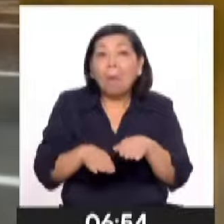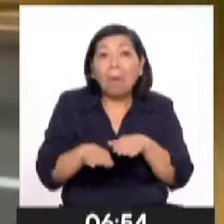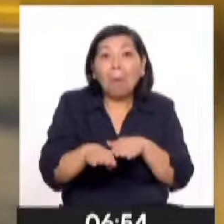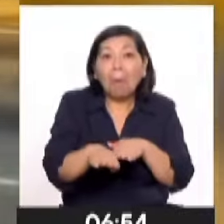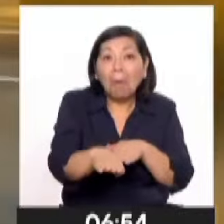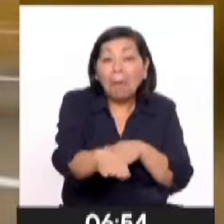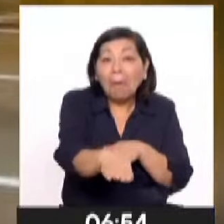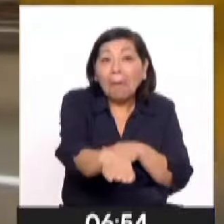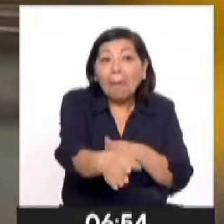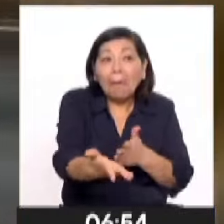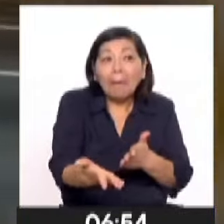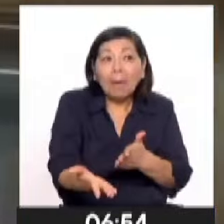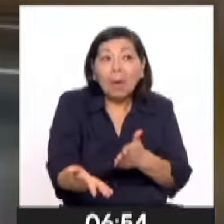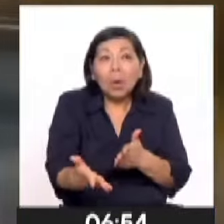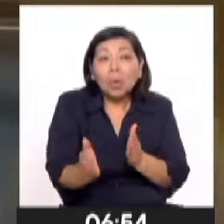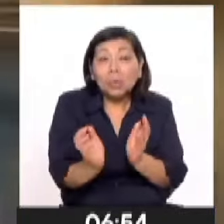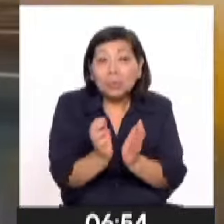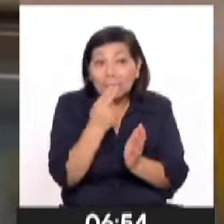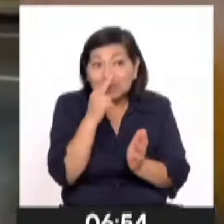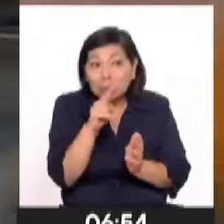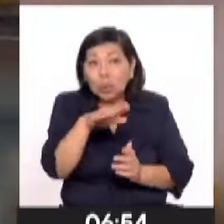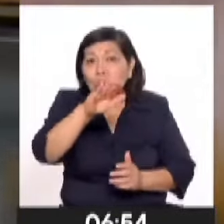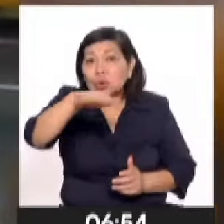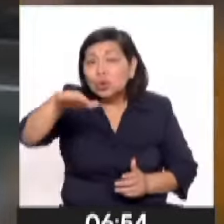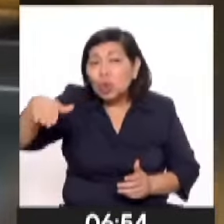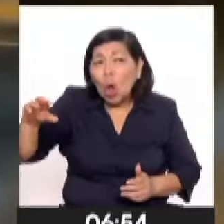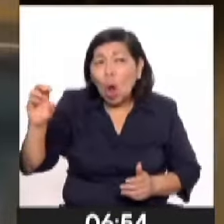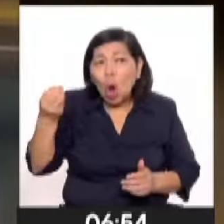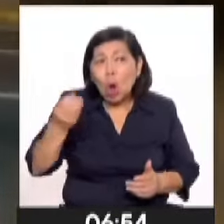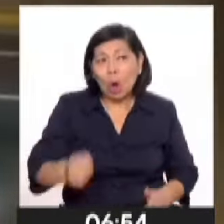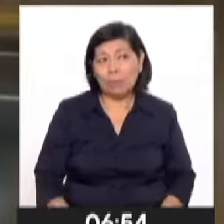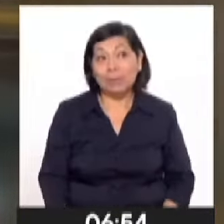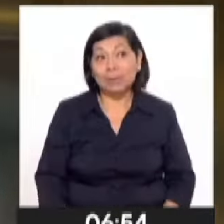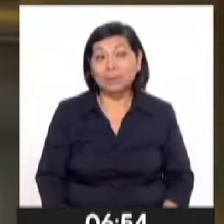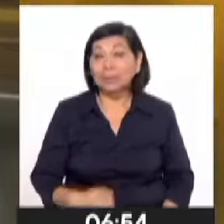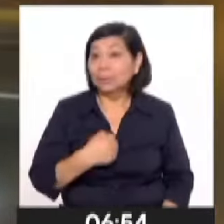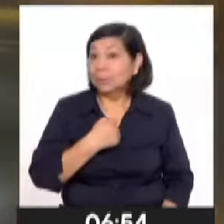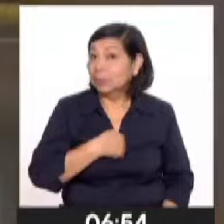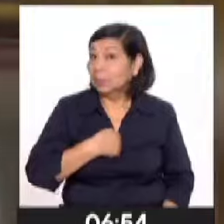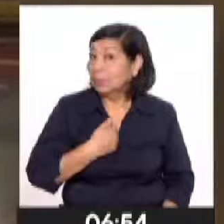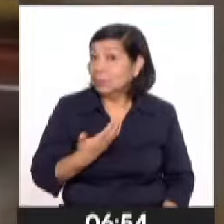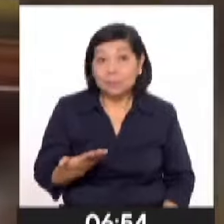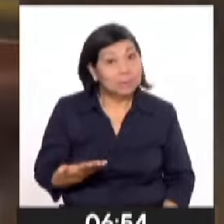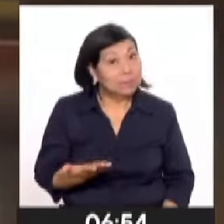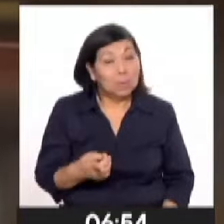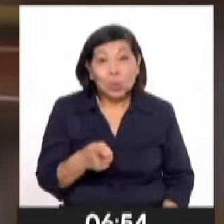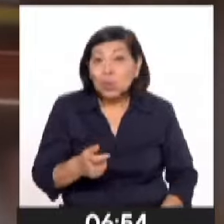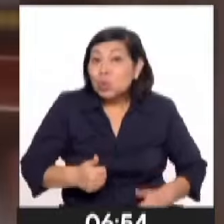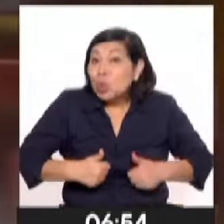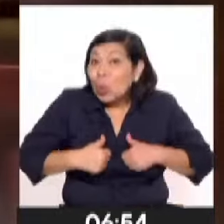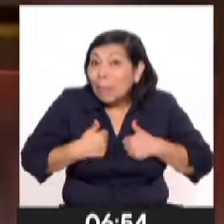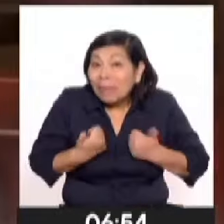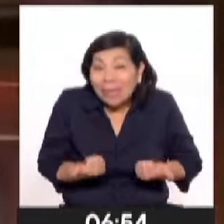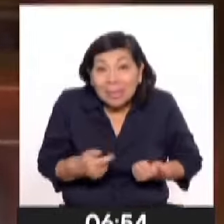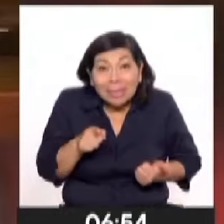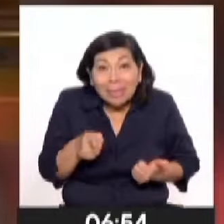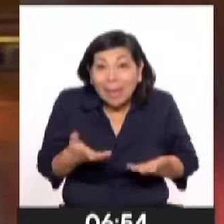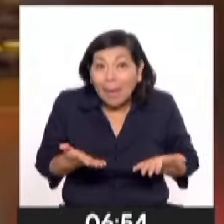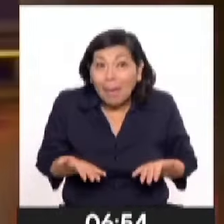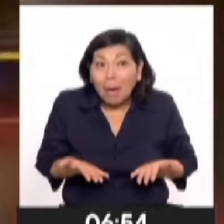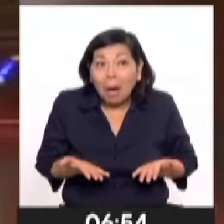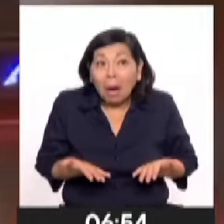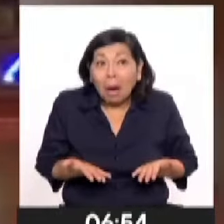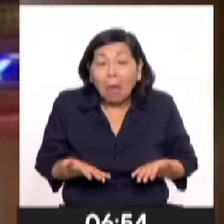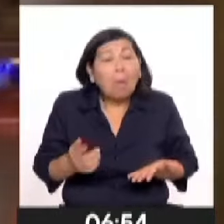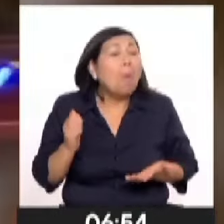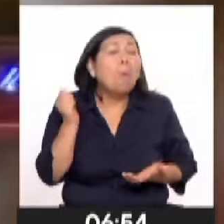el peaje de Surco. Ahí vemos a estos pequeños, bueno, lamentablemente están arriesgando su vida, ¿no? Porque el camión no